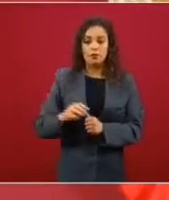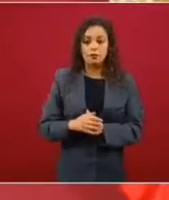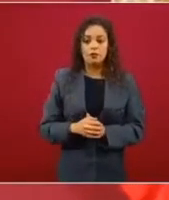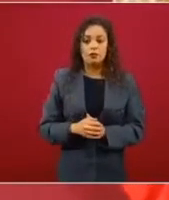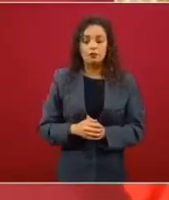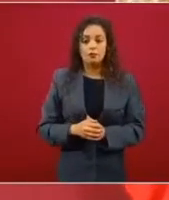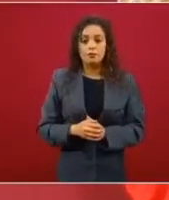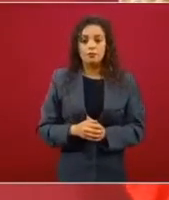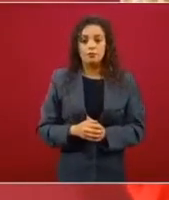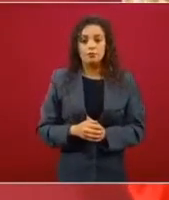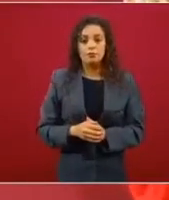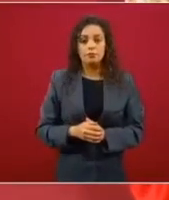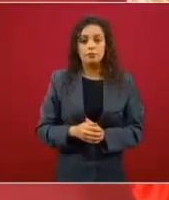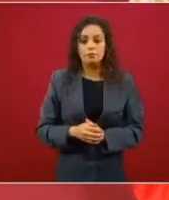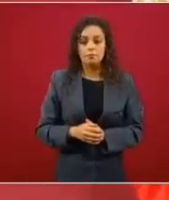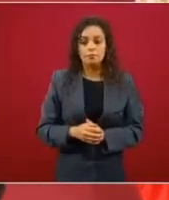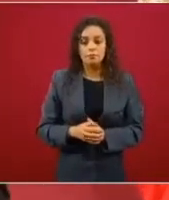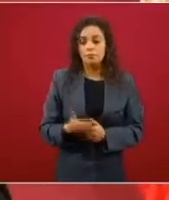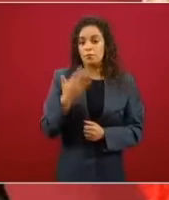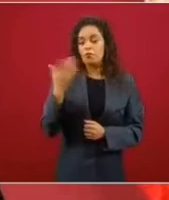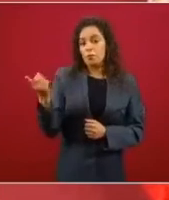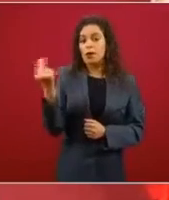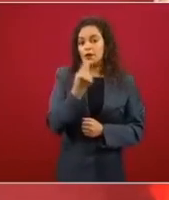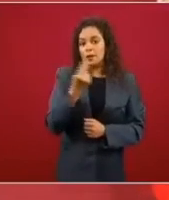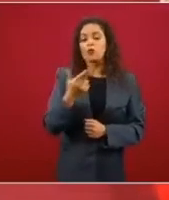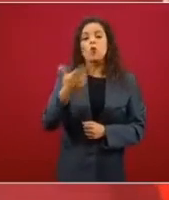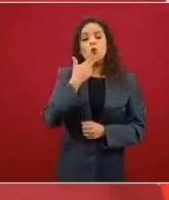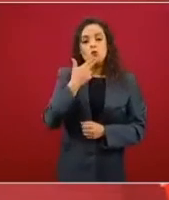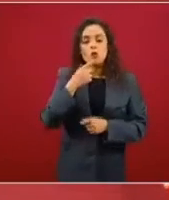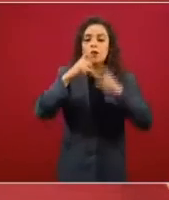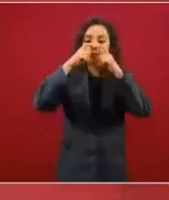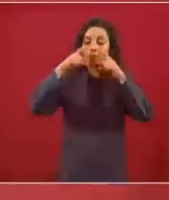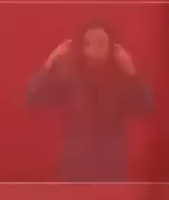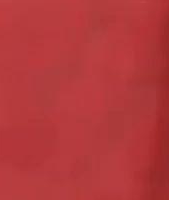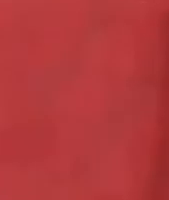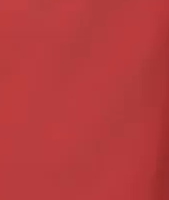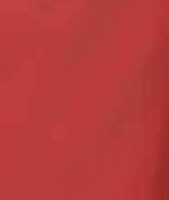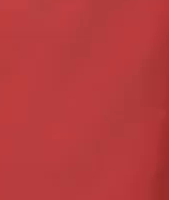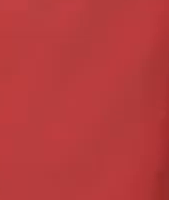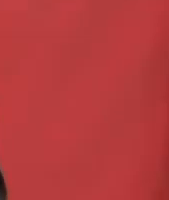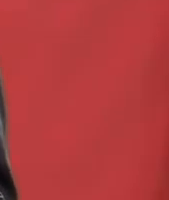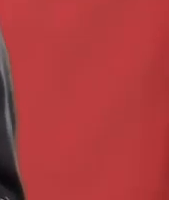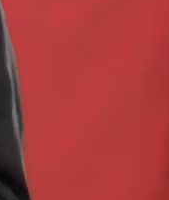el que se use cubrebocas, lo voy a usar.